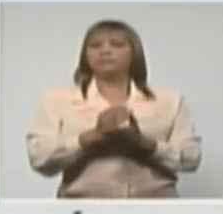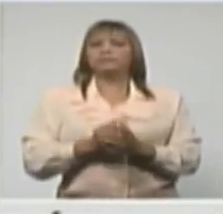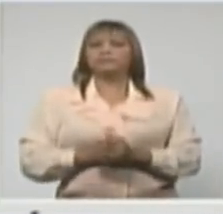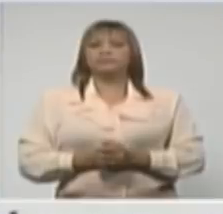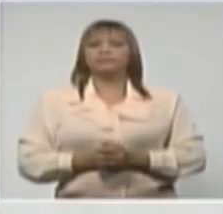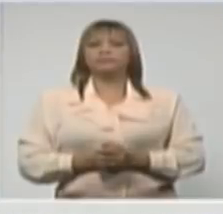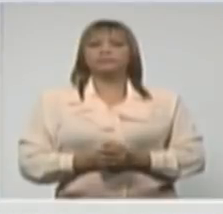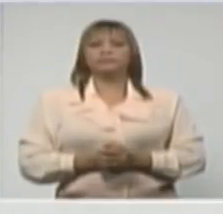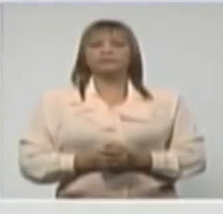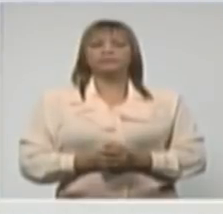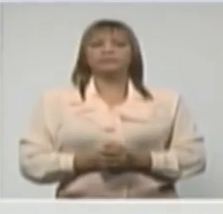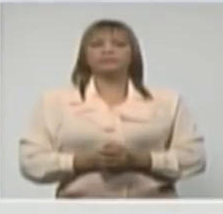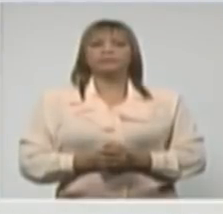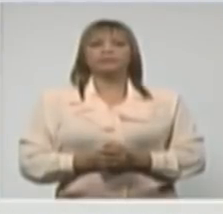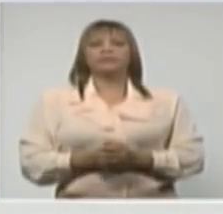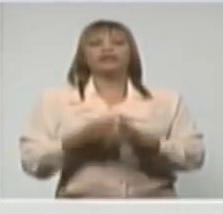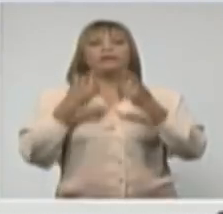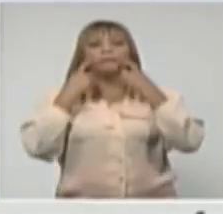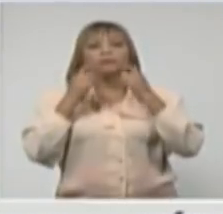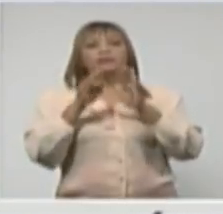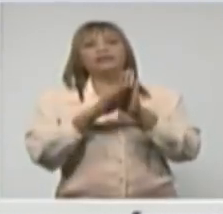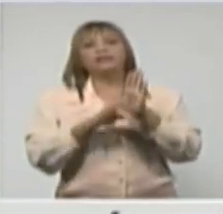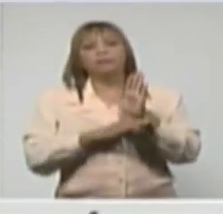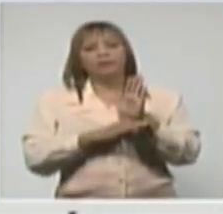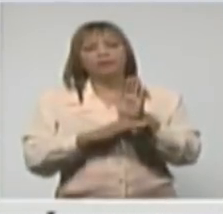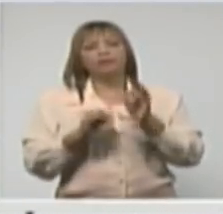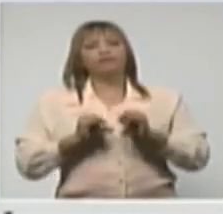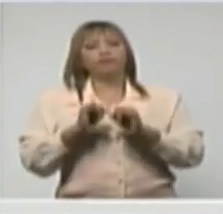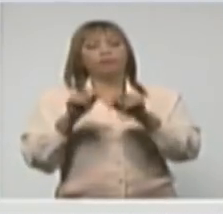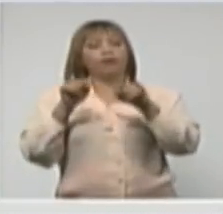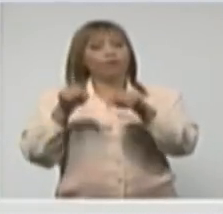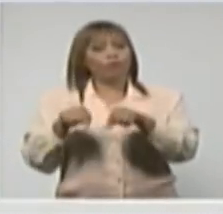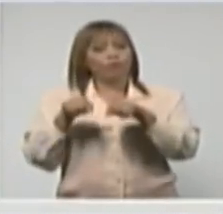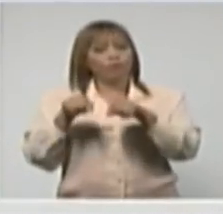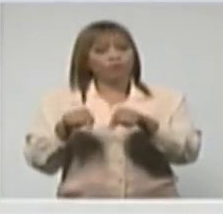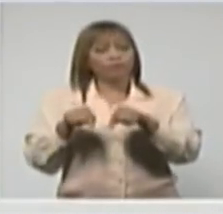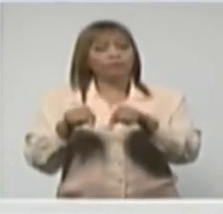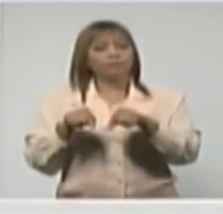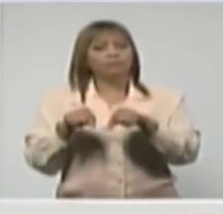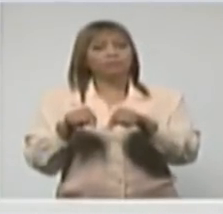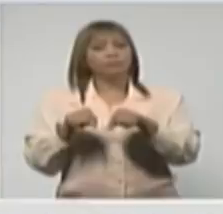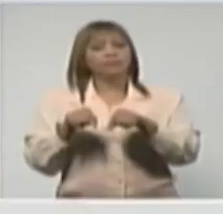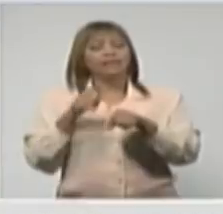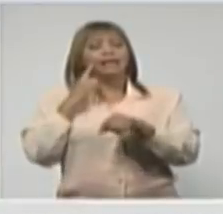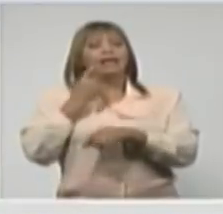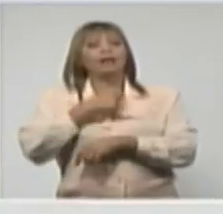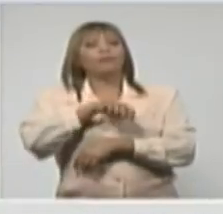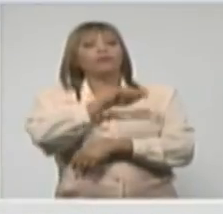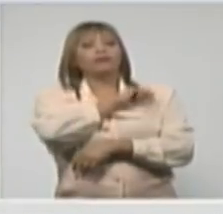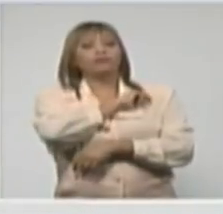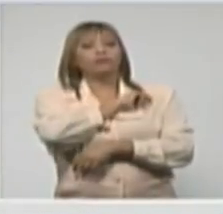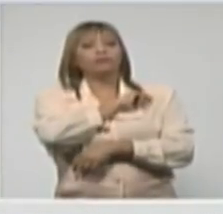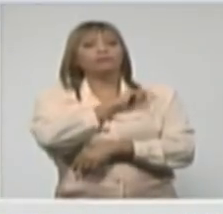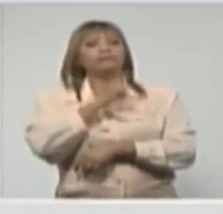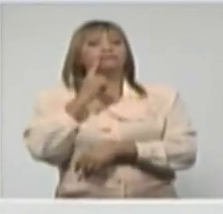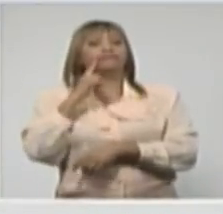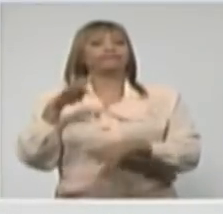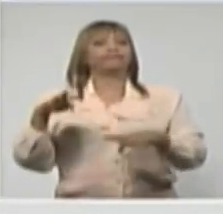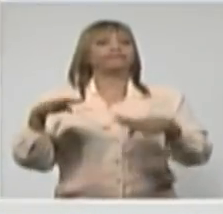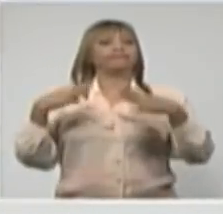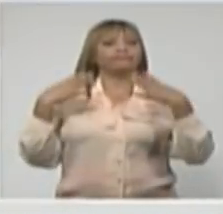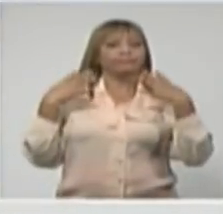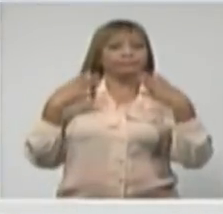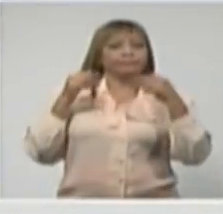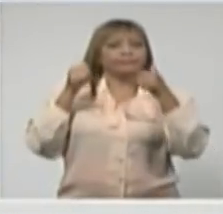Son importantes las medidas que se van a informar hoy, es importante que nuestra población esté al tanto de las mismas,